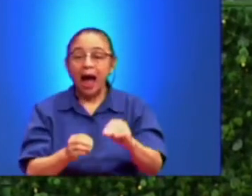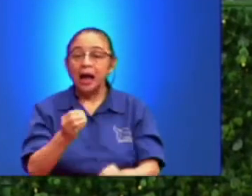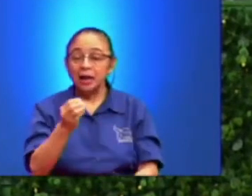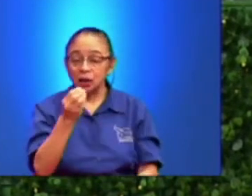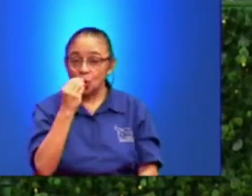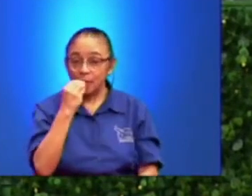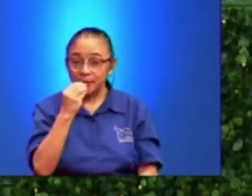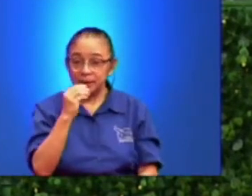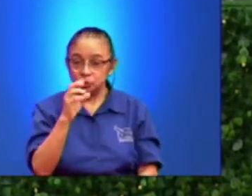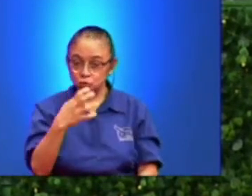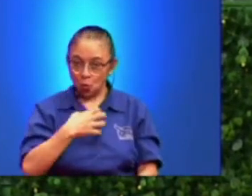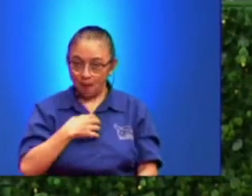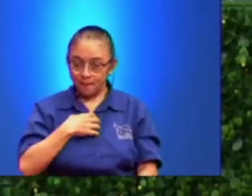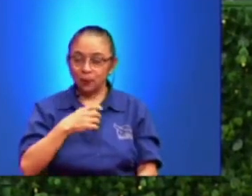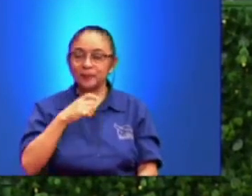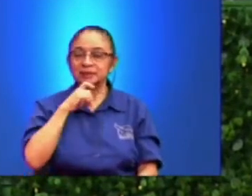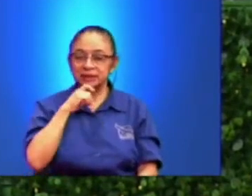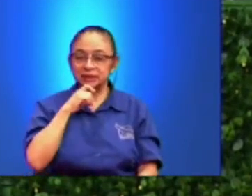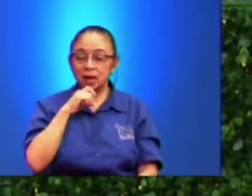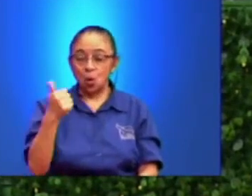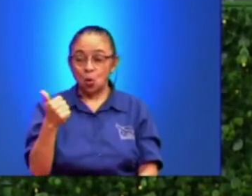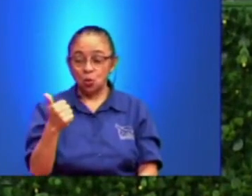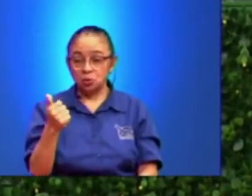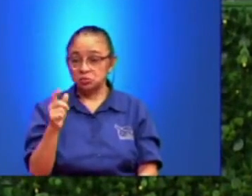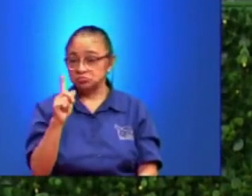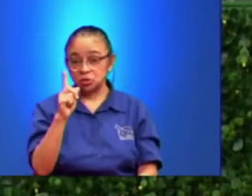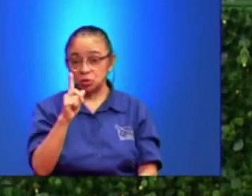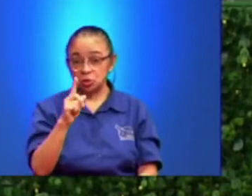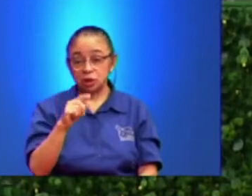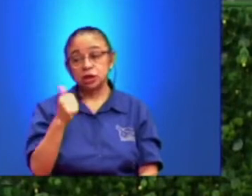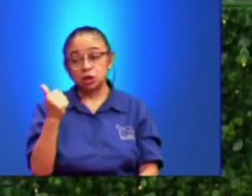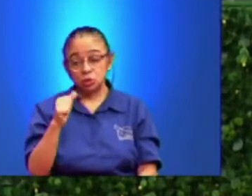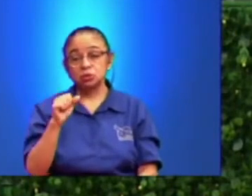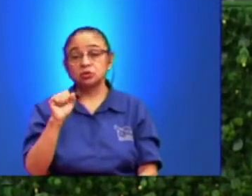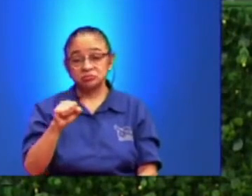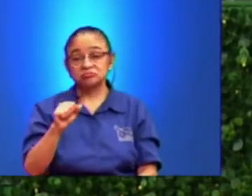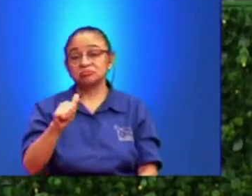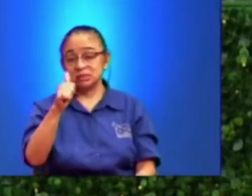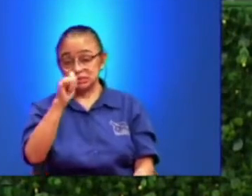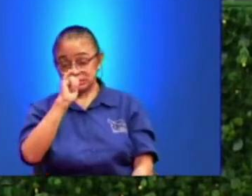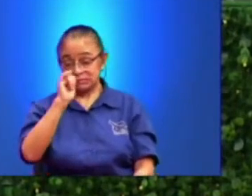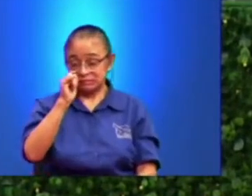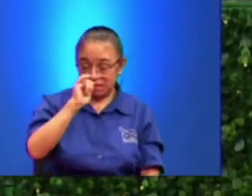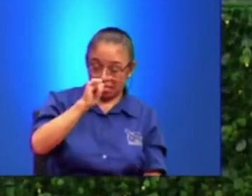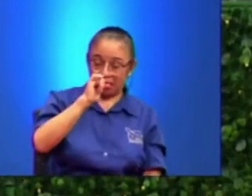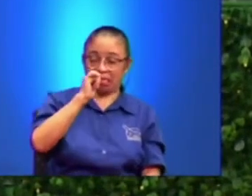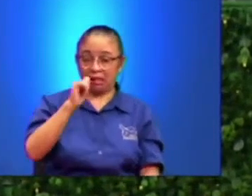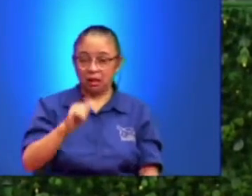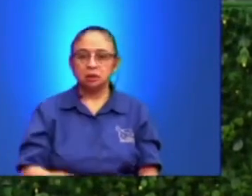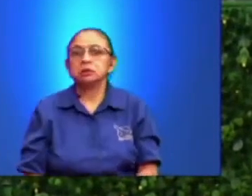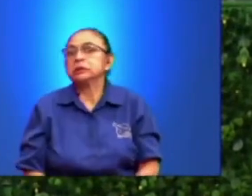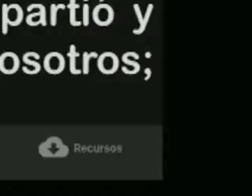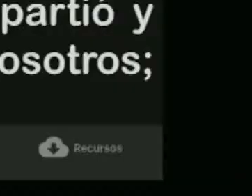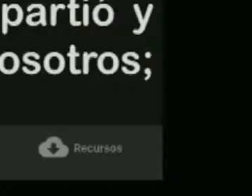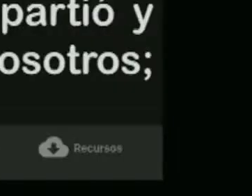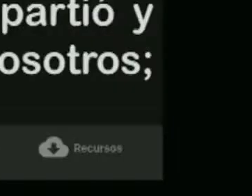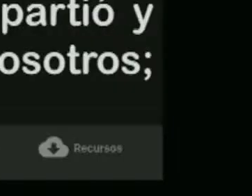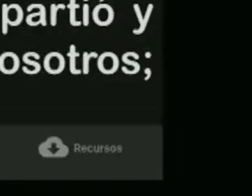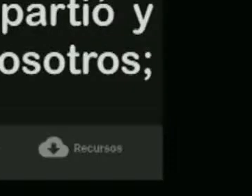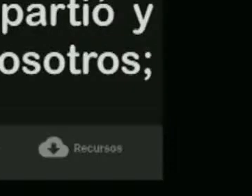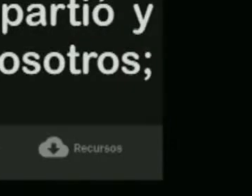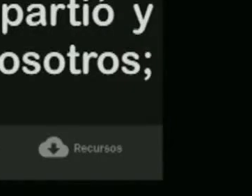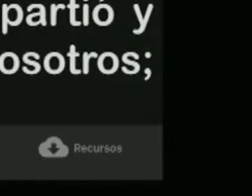su propia cena uno pasa hambre y el otro se embriaga y como había sido la santa cena cuando jesús le